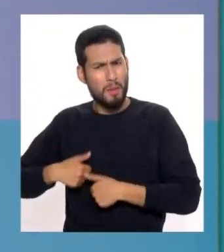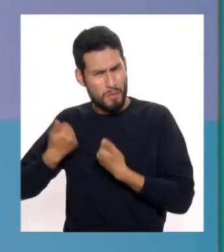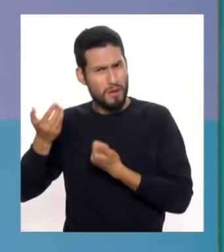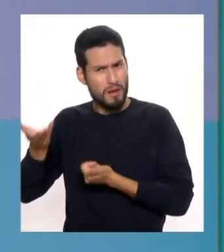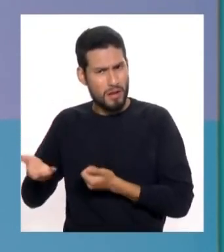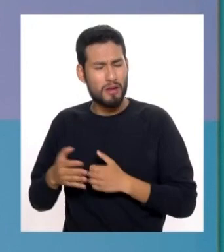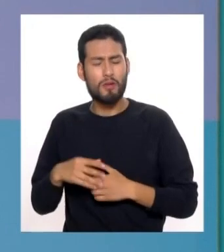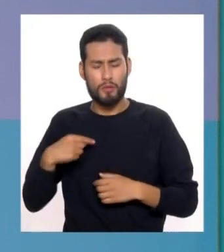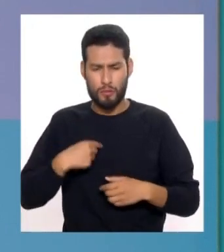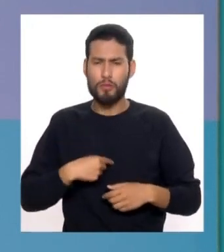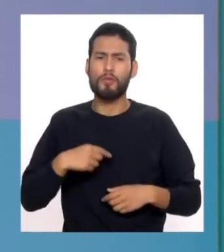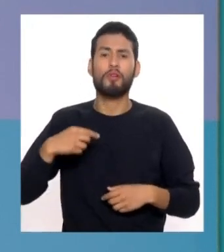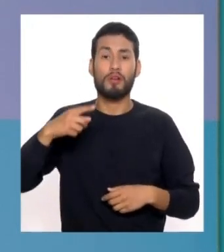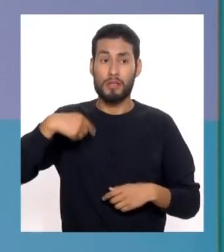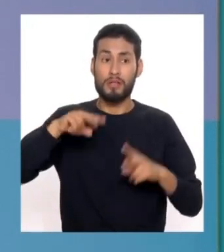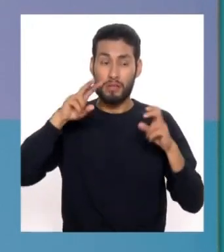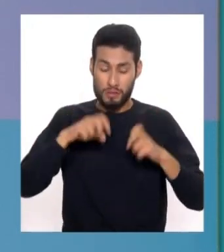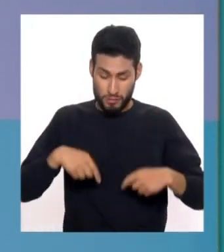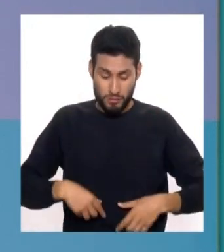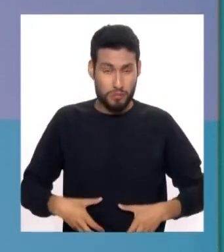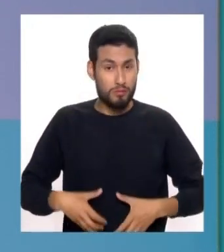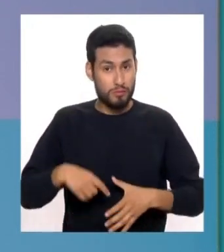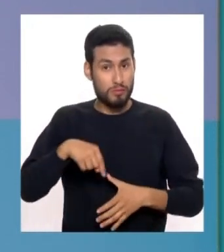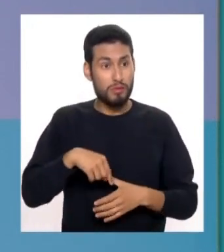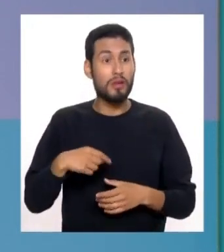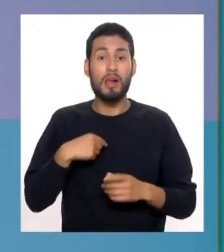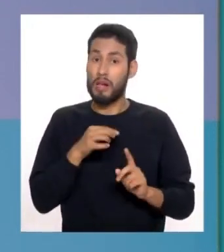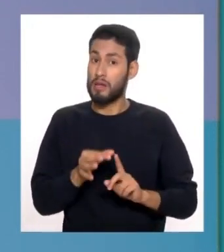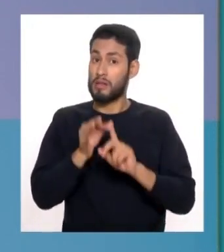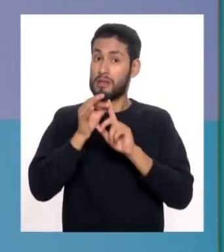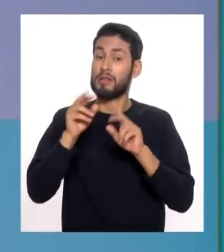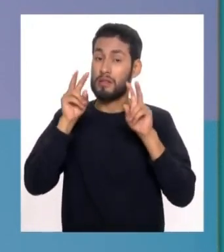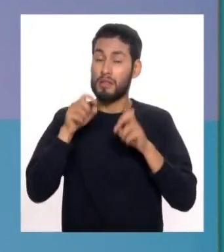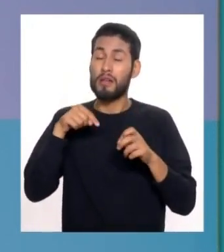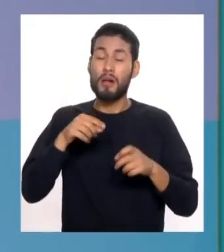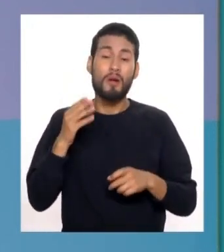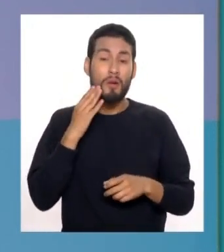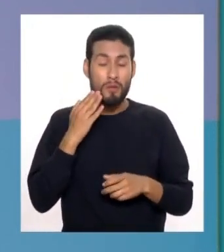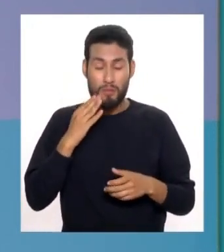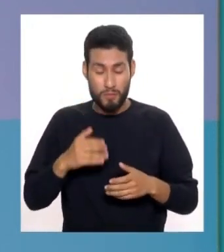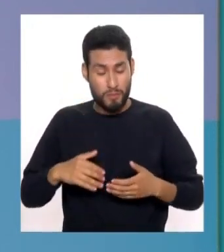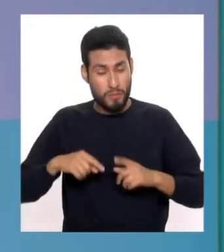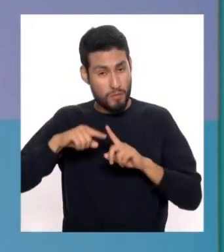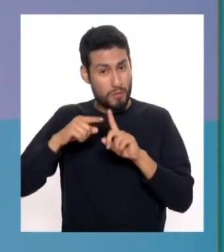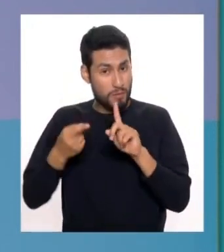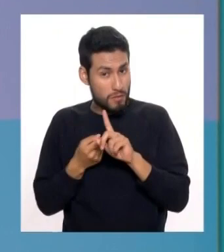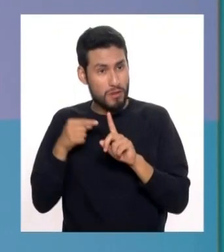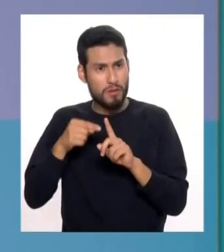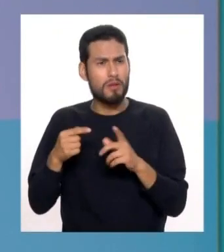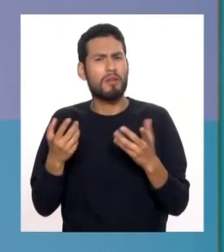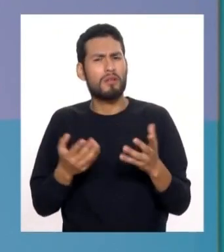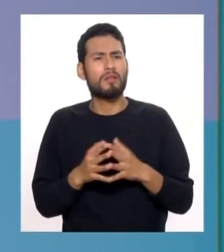nosotros como ginecólogos, cuando ya nos especializamos en la medicina materno-fetal, nos volvemos en